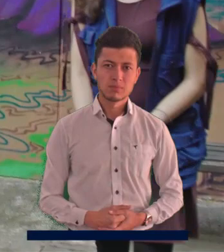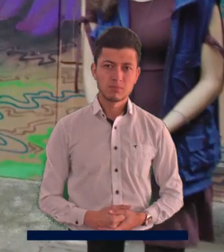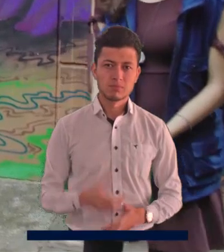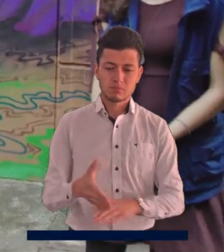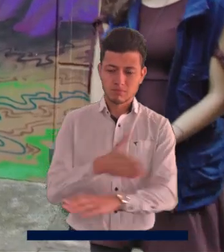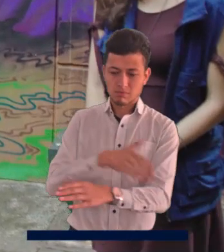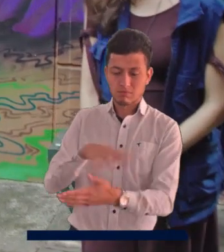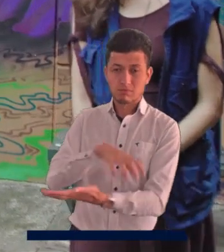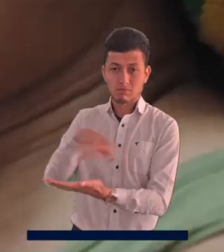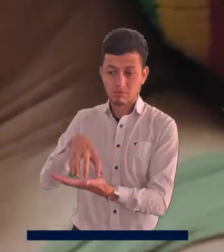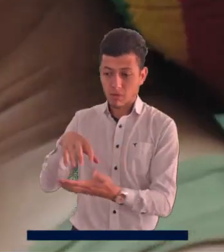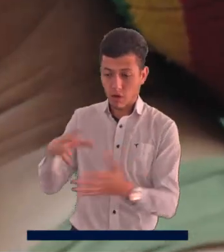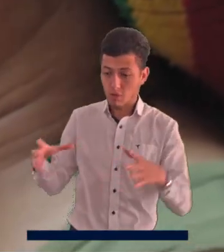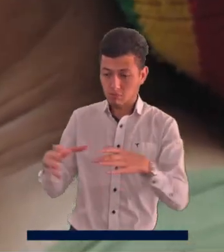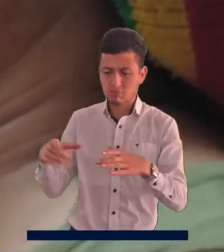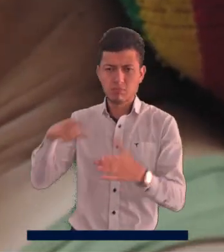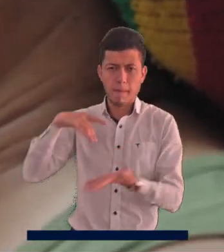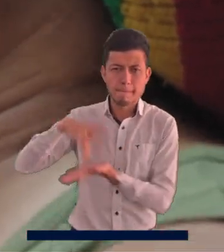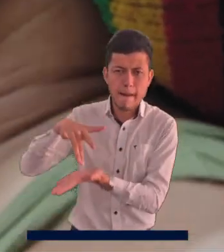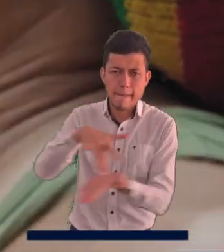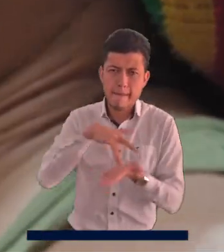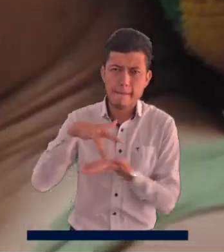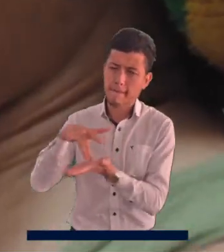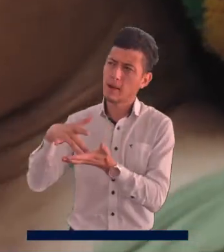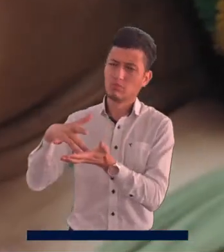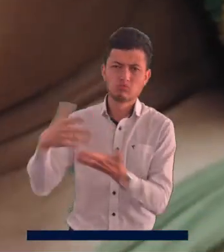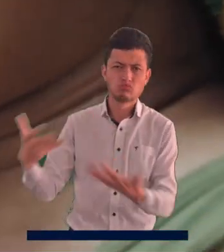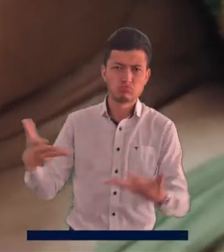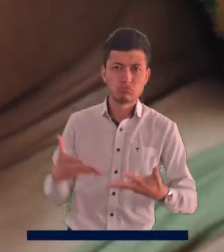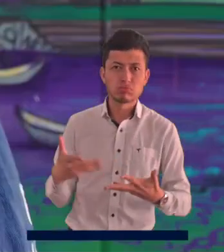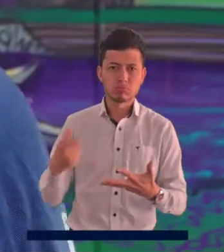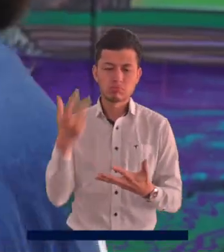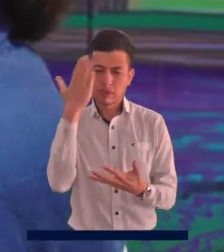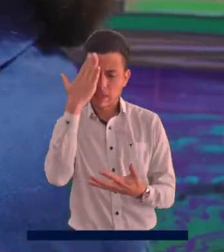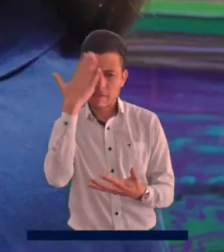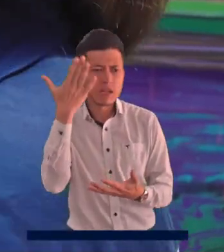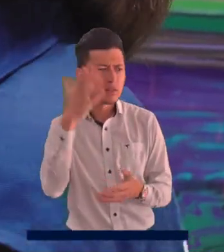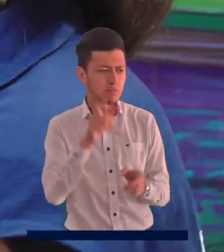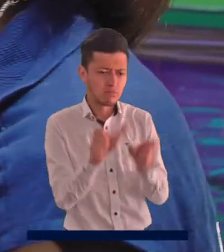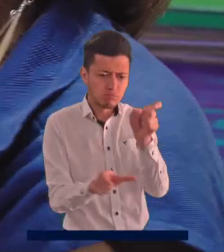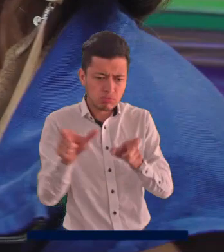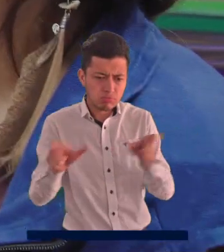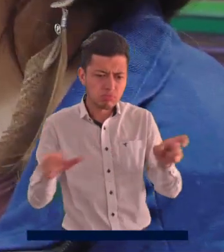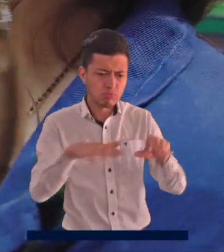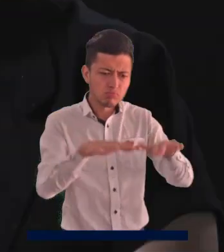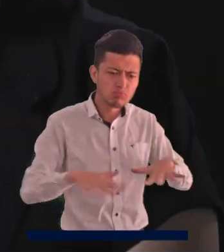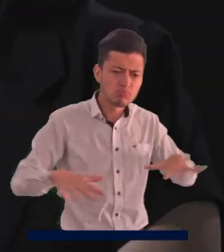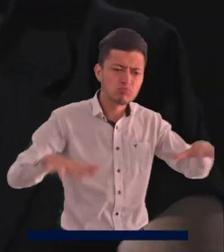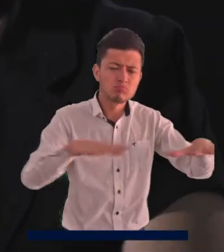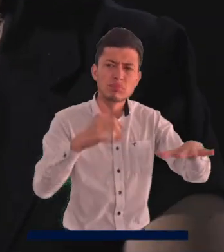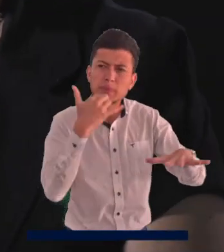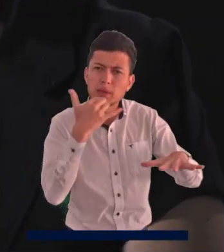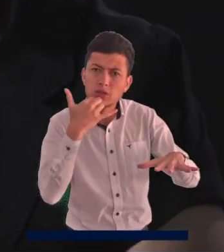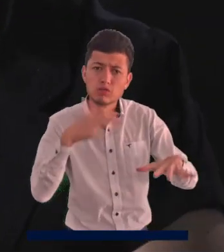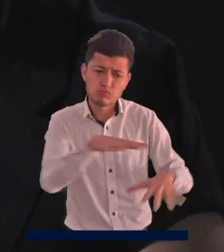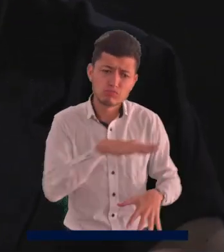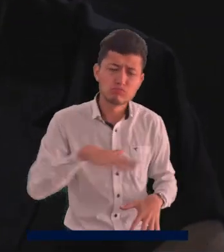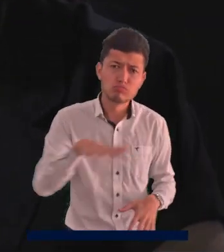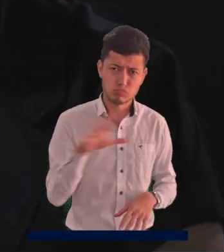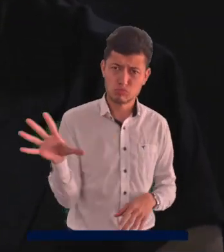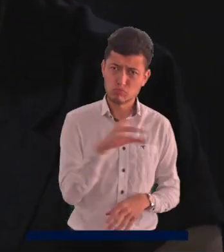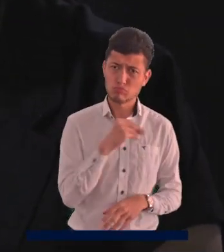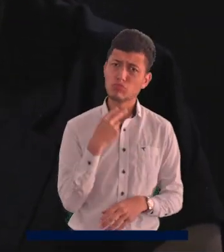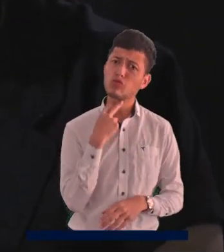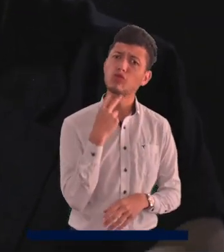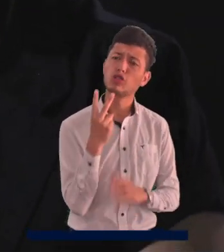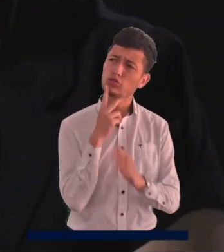El museo de memoria se construye a partir de la participación, de tener en cuenta que ha pasado en nuestros territorios. Es un lugar donde todos tenemos